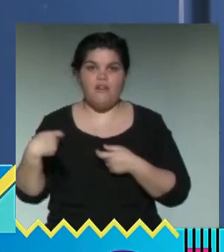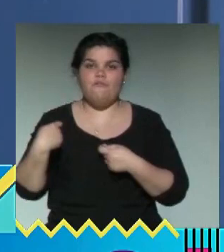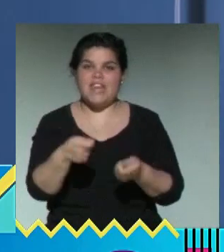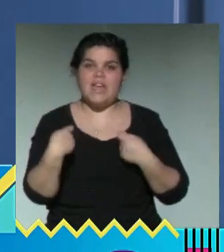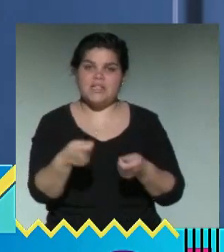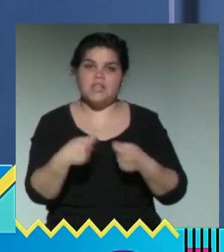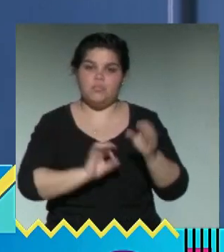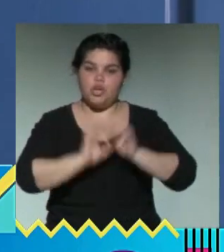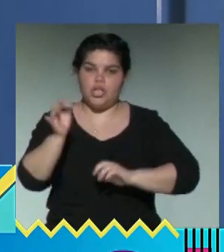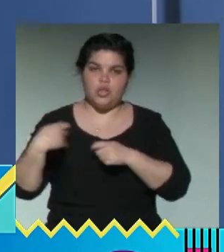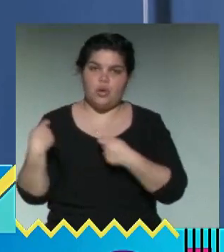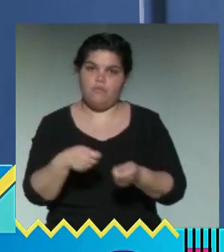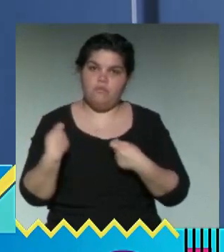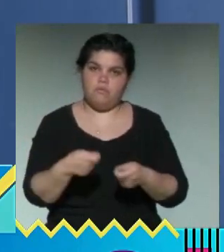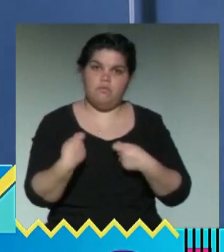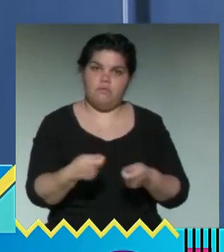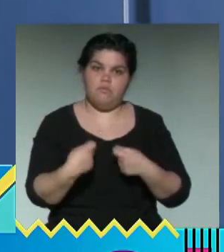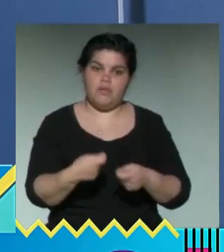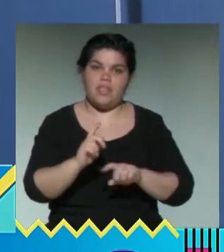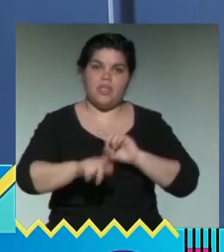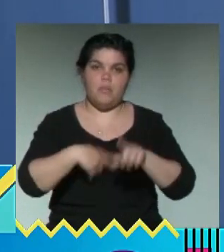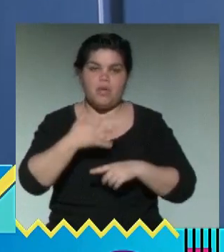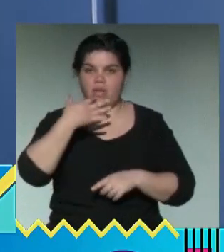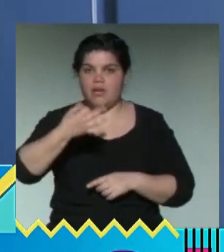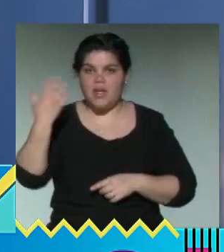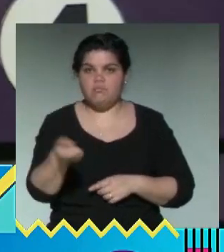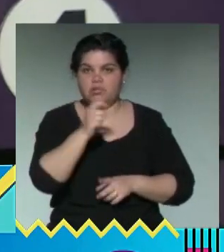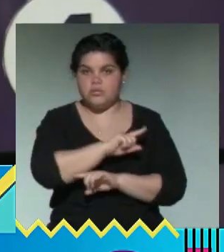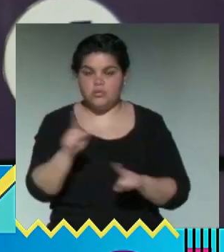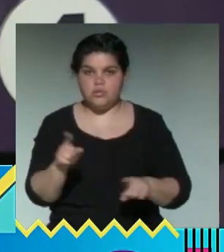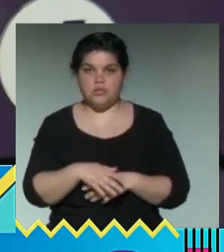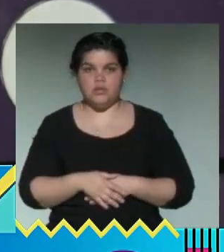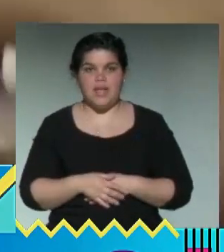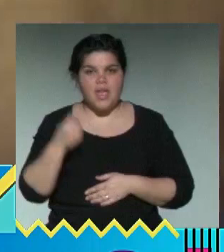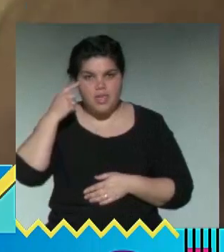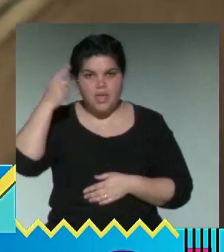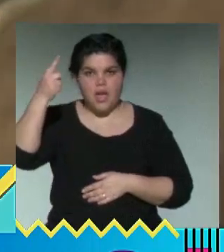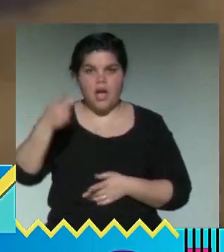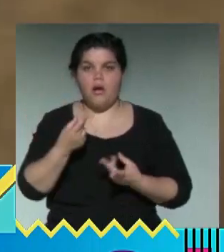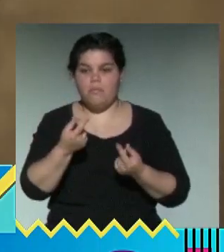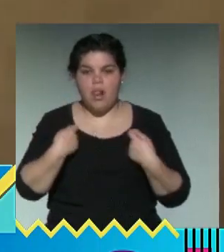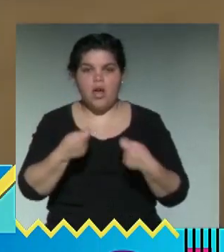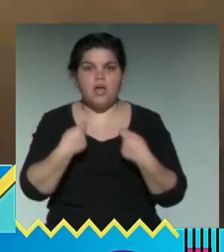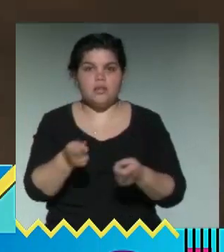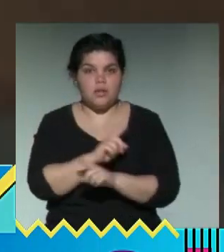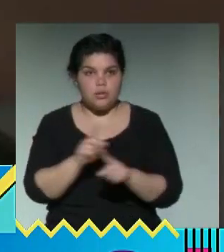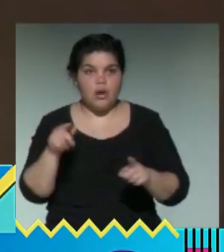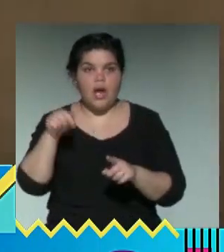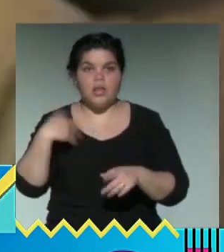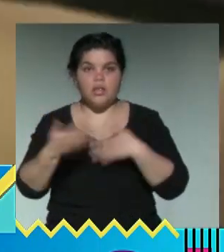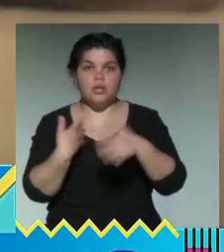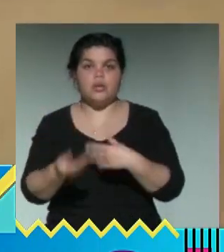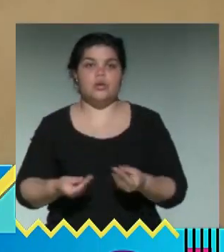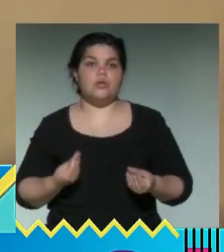financiado nuestro proyecto, tampoco hubiera sido realidad. Con las ideas y sin el financiamiento, gracias a la universidad, no hubiera